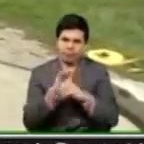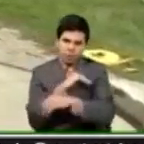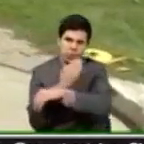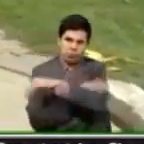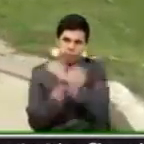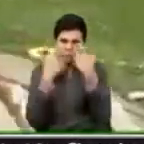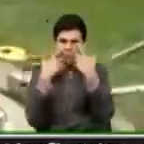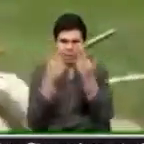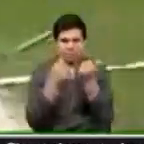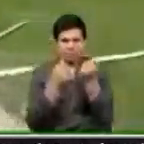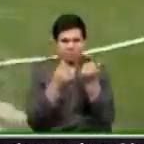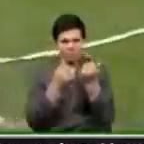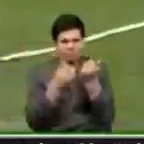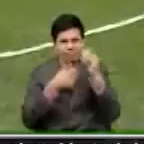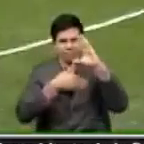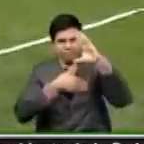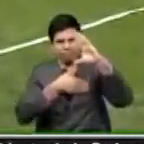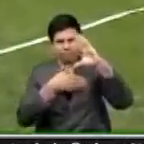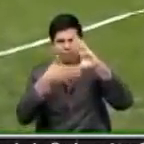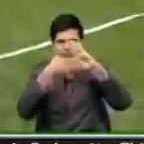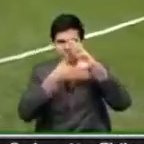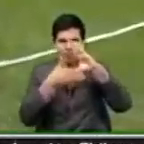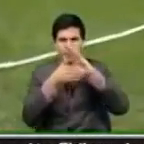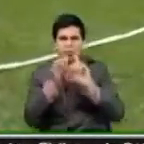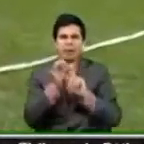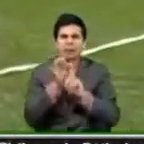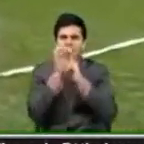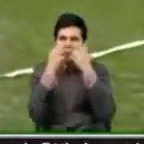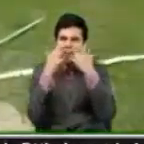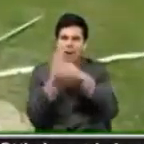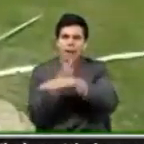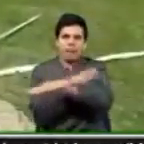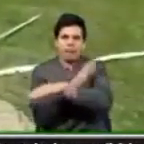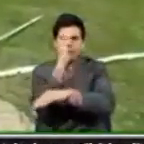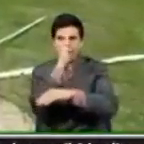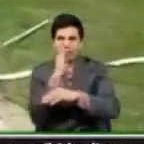panamericano que ostenta en impulsión de bala se lo adjudicó en Fortaleza, Brasil, el año anterior.